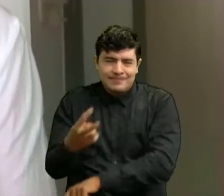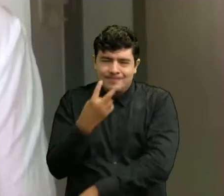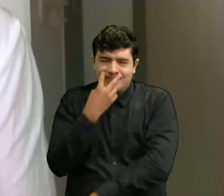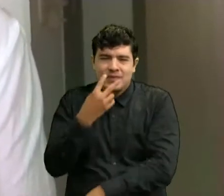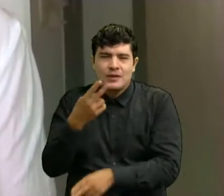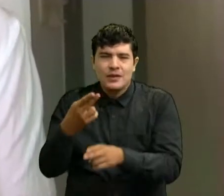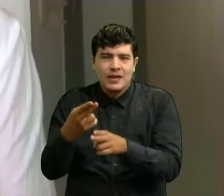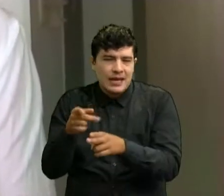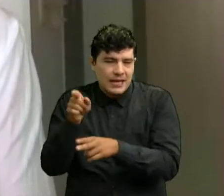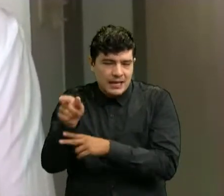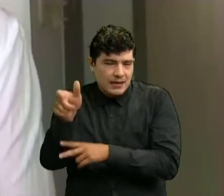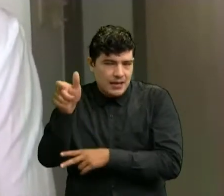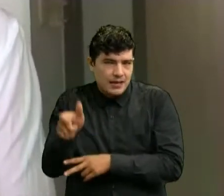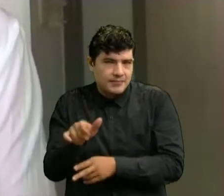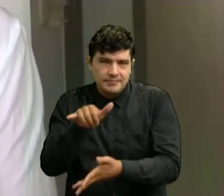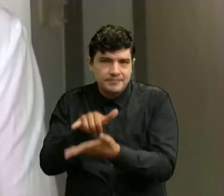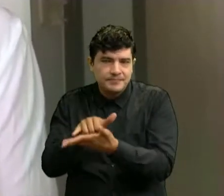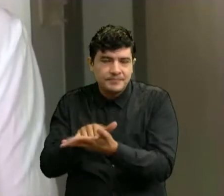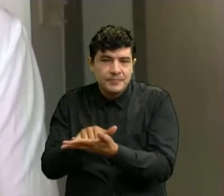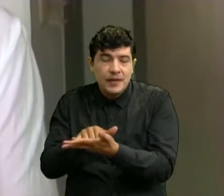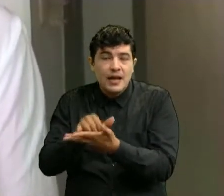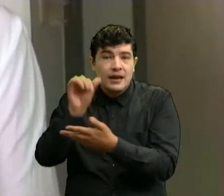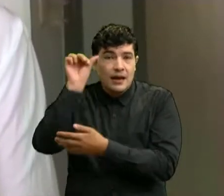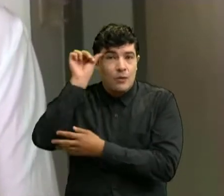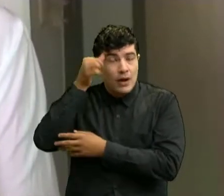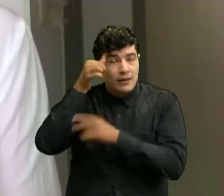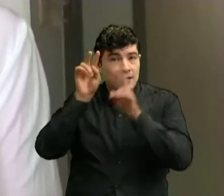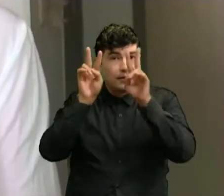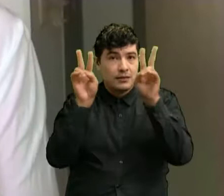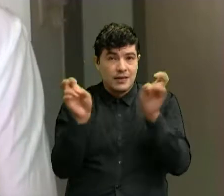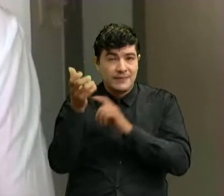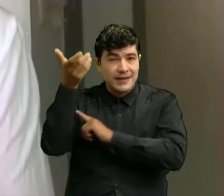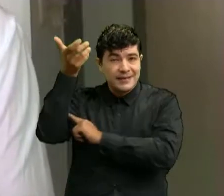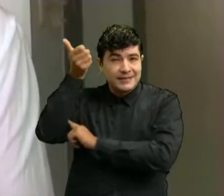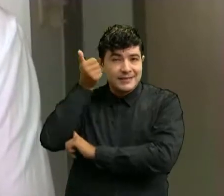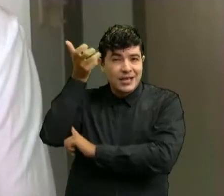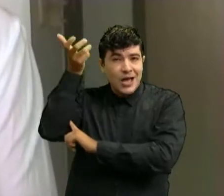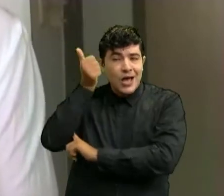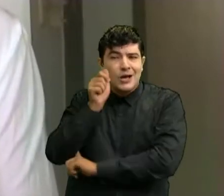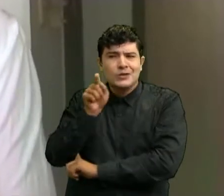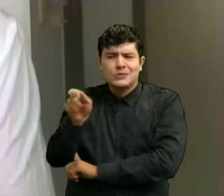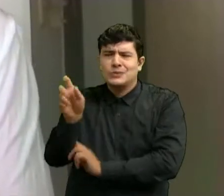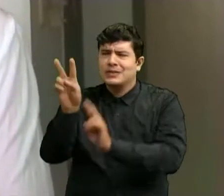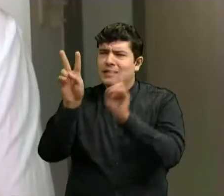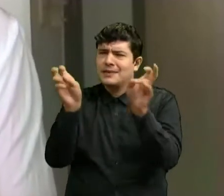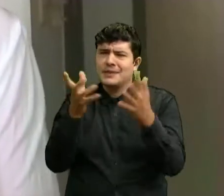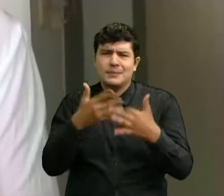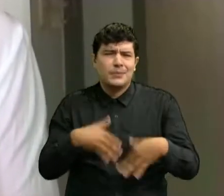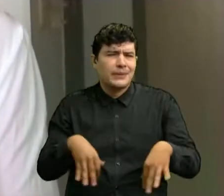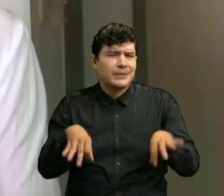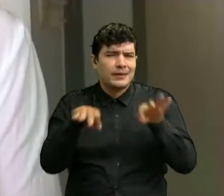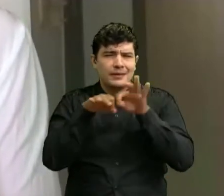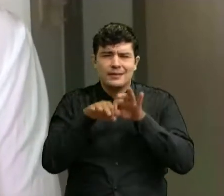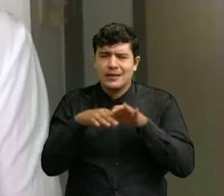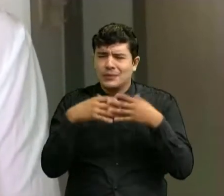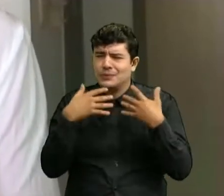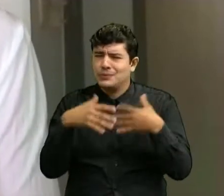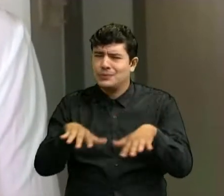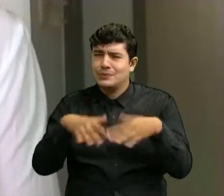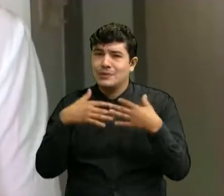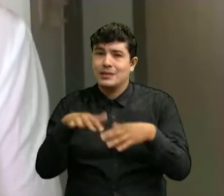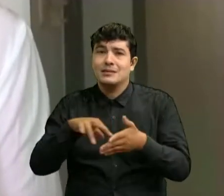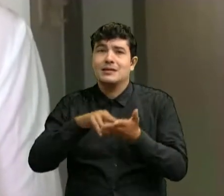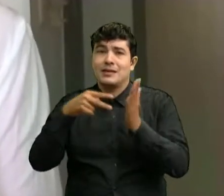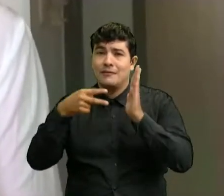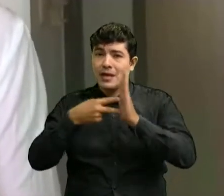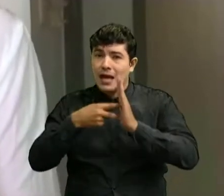dudas. Recordemos que la pensión es un tema muy importante, muy relevante, es el